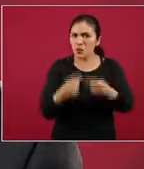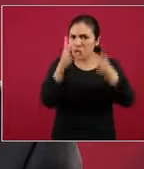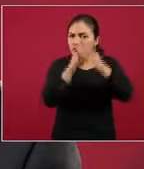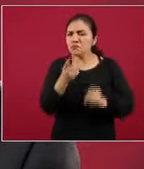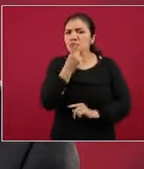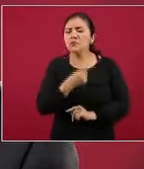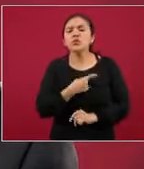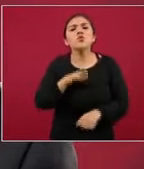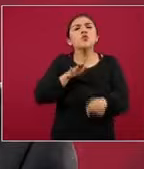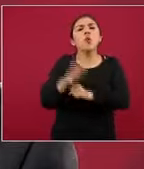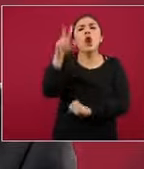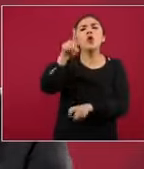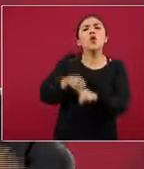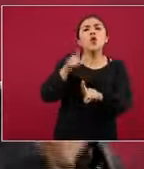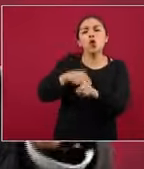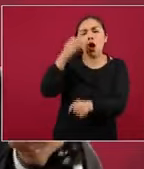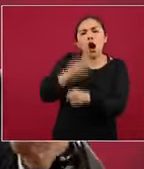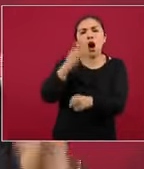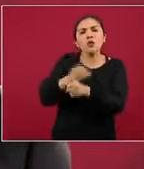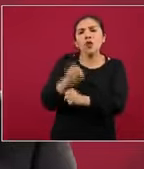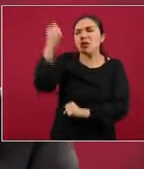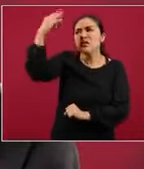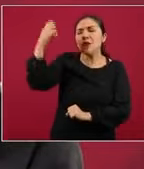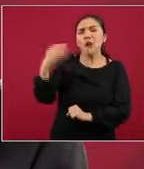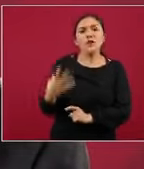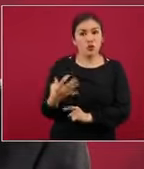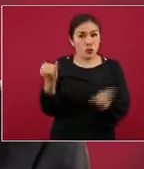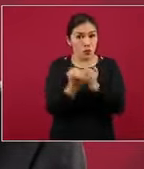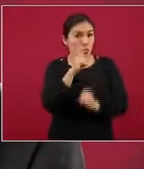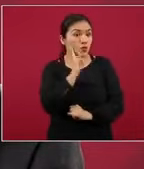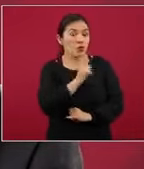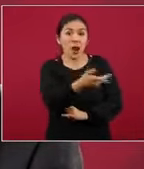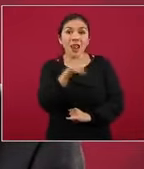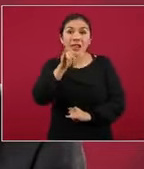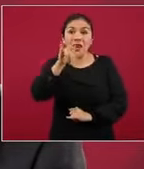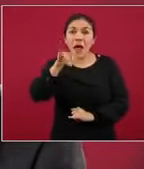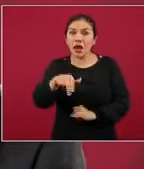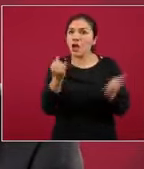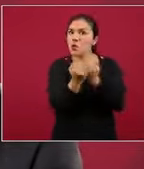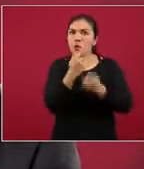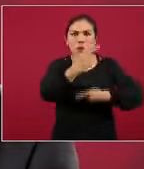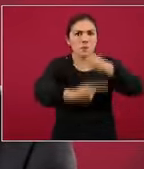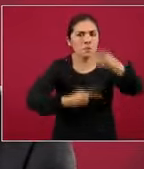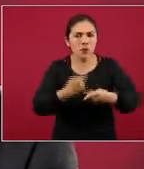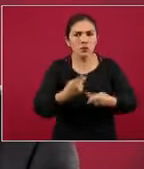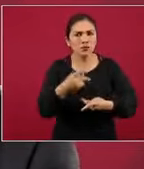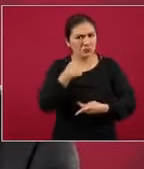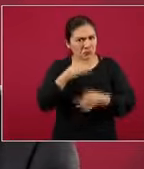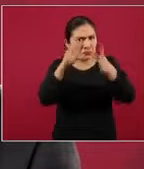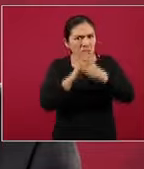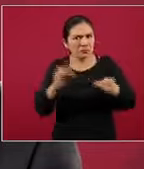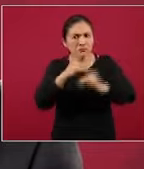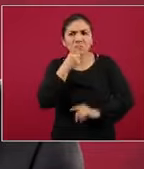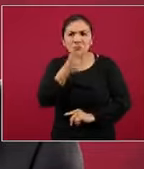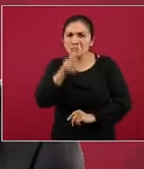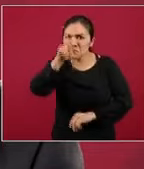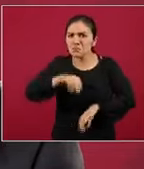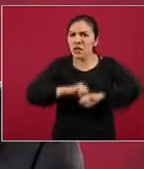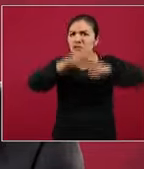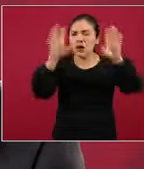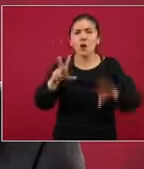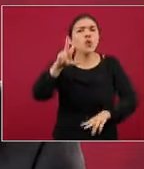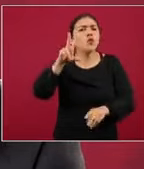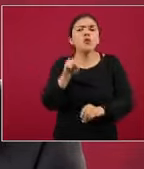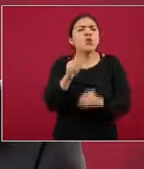me dijo en qué color del semáforo estamos. Esta la ha hecho Liliana Noble también de Pulso Saludable. Hice una mención muy clara, dije, es